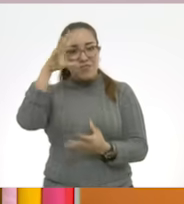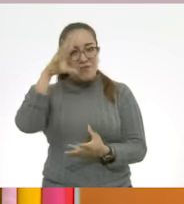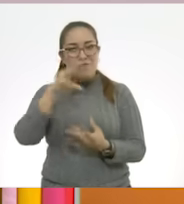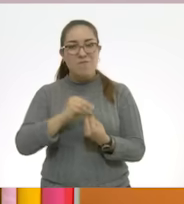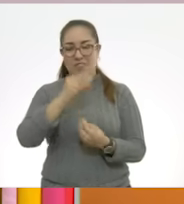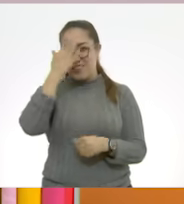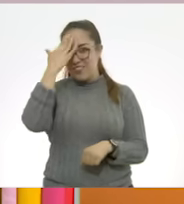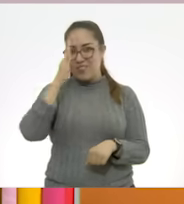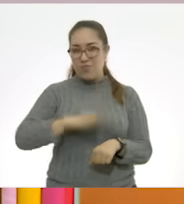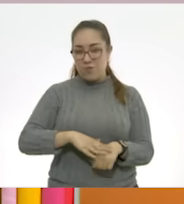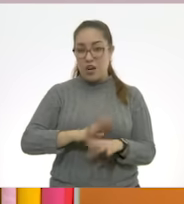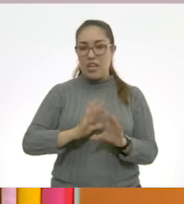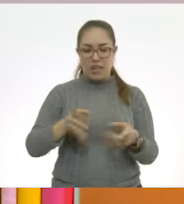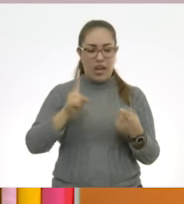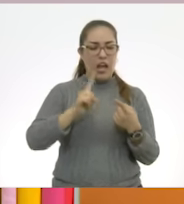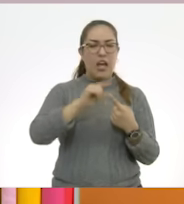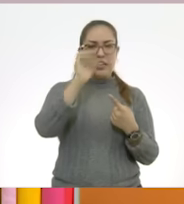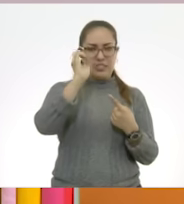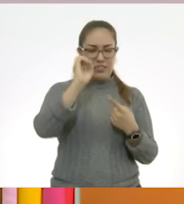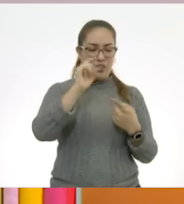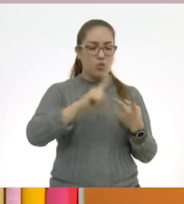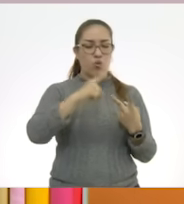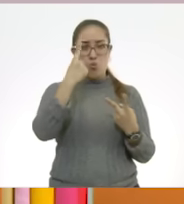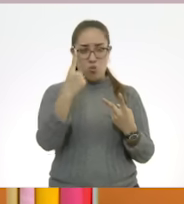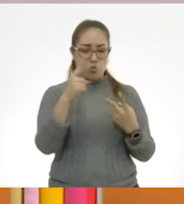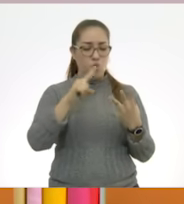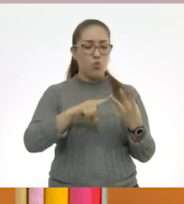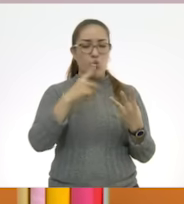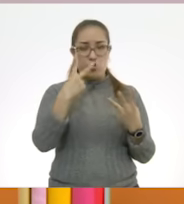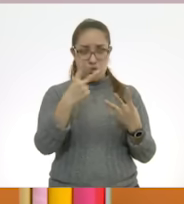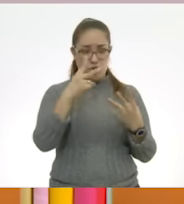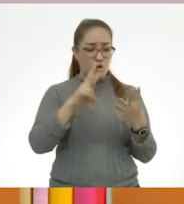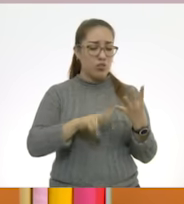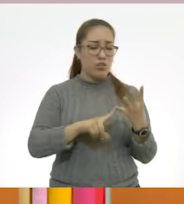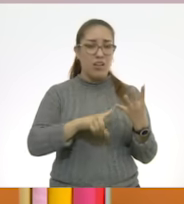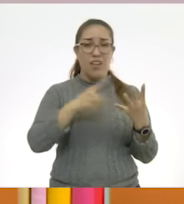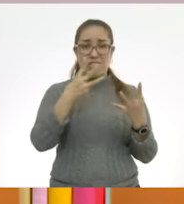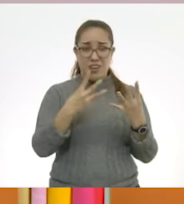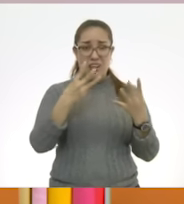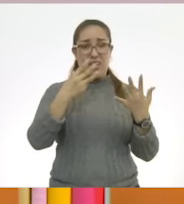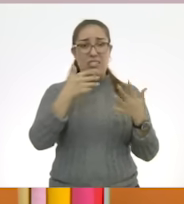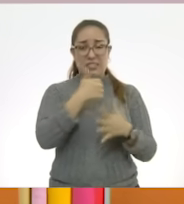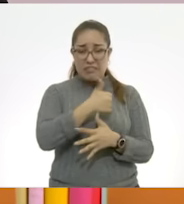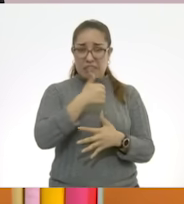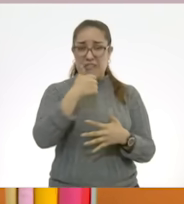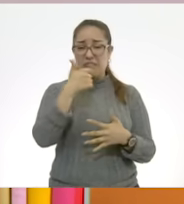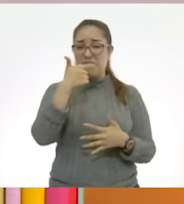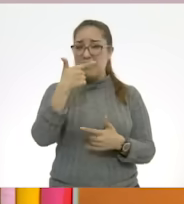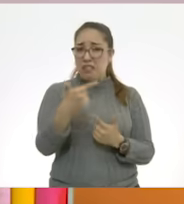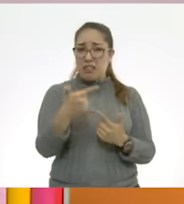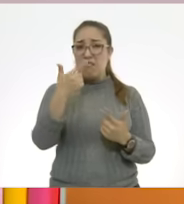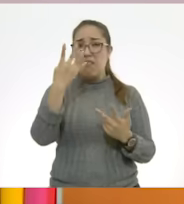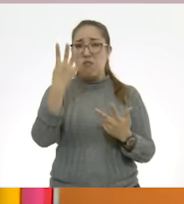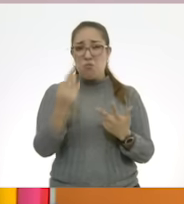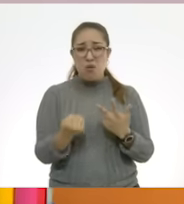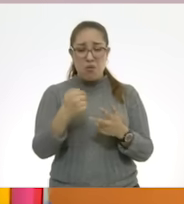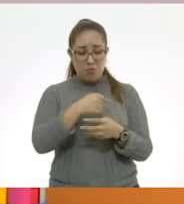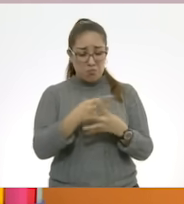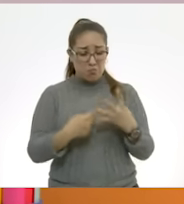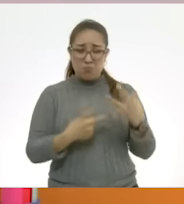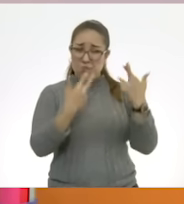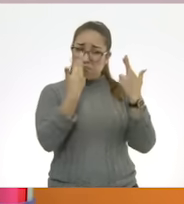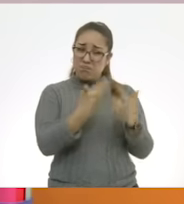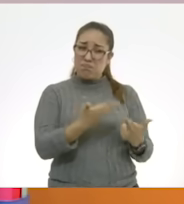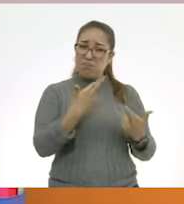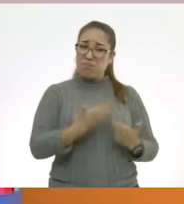del 0, la del 1, la del 2, la del 3, la del 5, 6, 7 y 9. Ya no sabemos